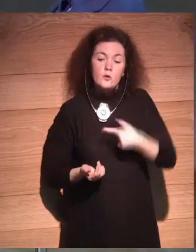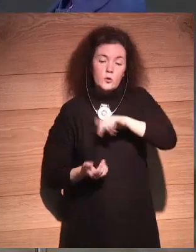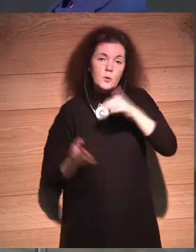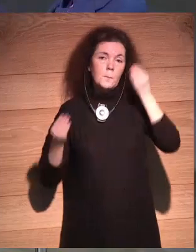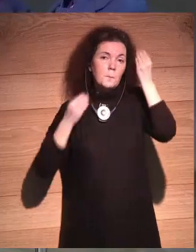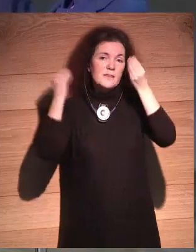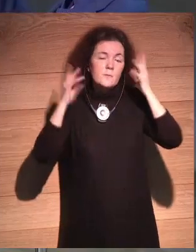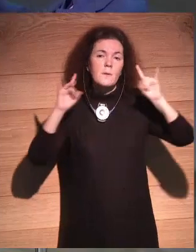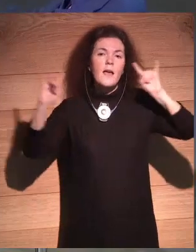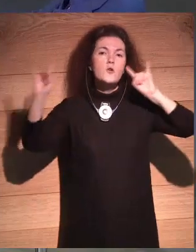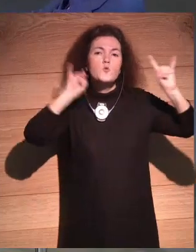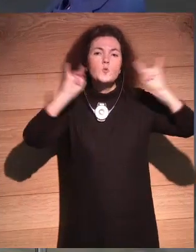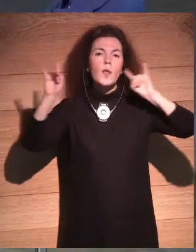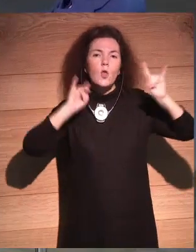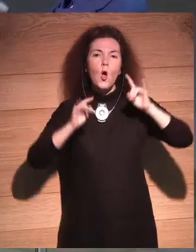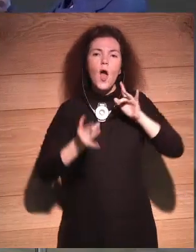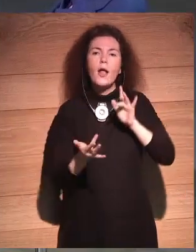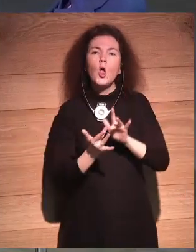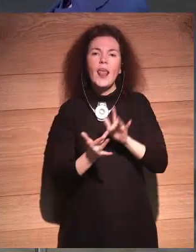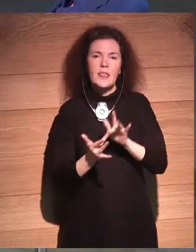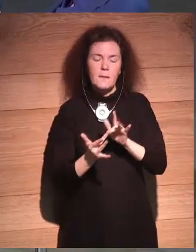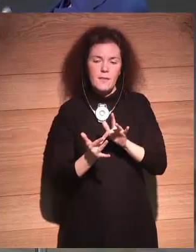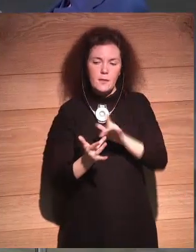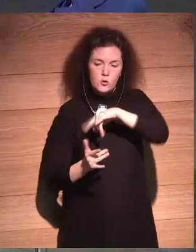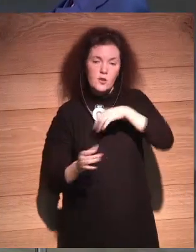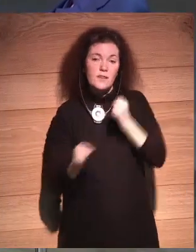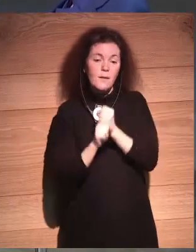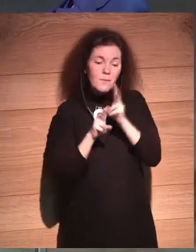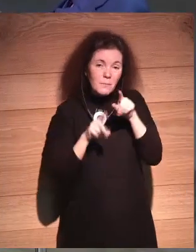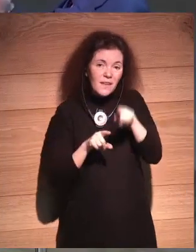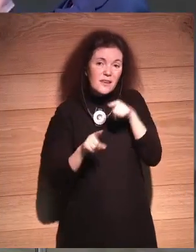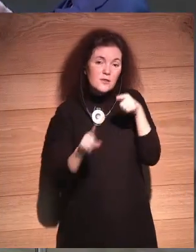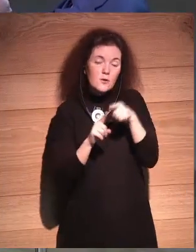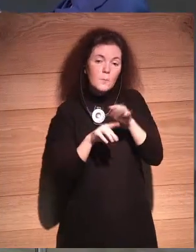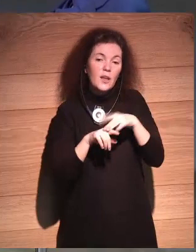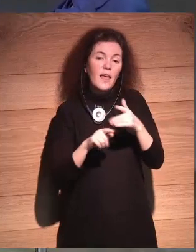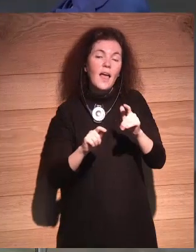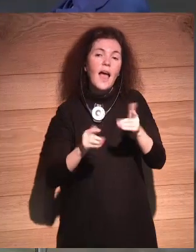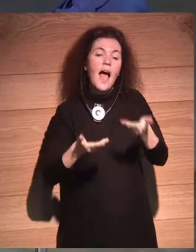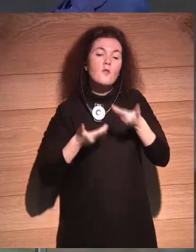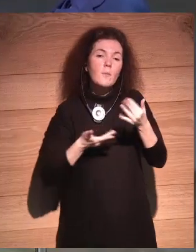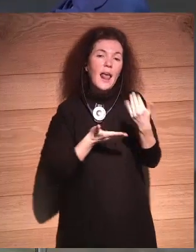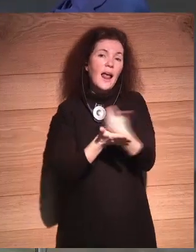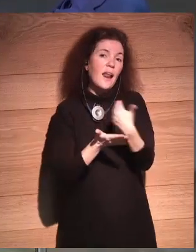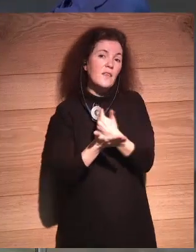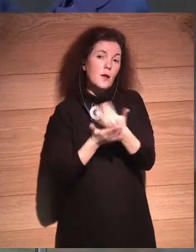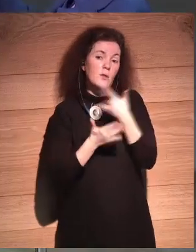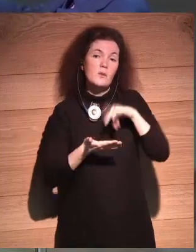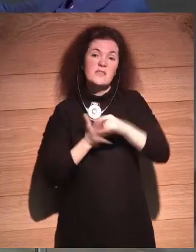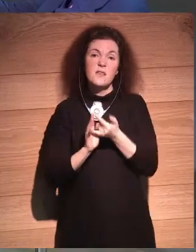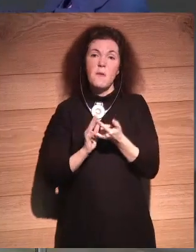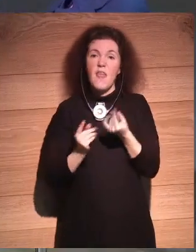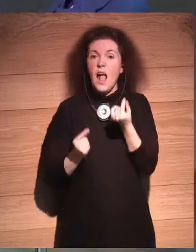pensamos en el ruido, la conectividad. Estamos trabajando en ello porque nos sirve para ganar dinero, porque nuestro sistema